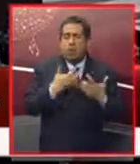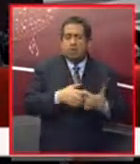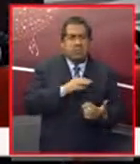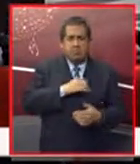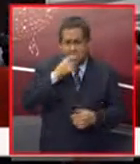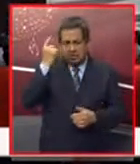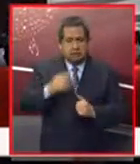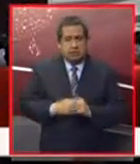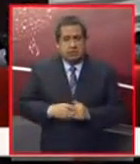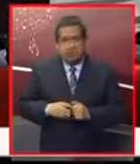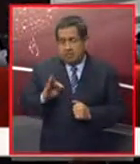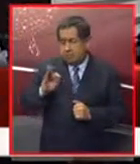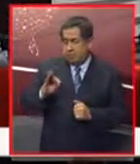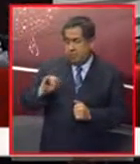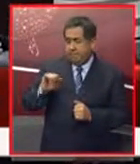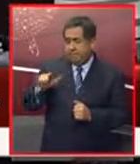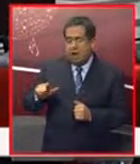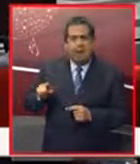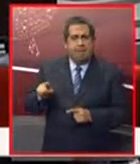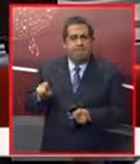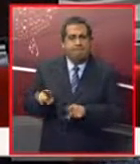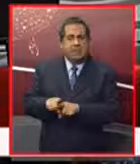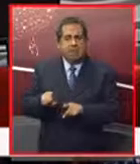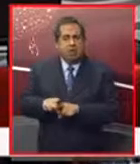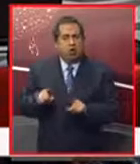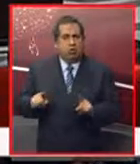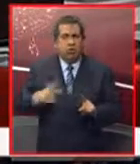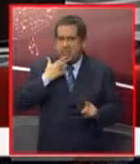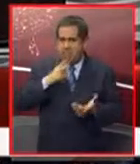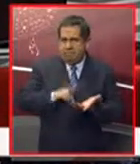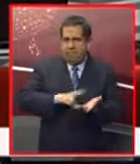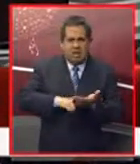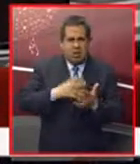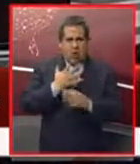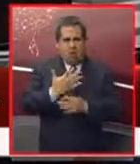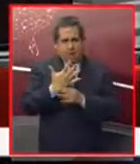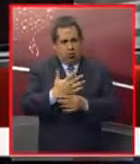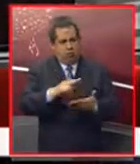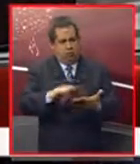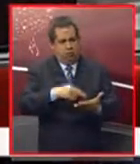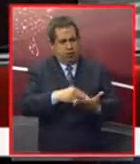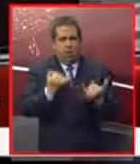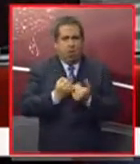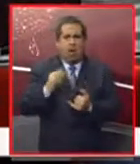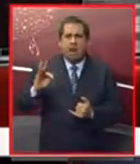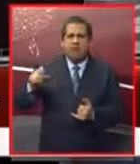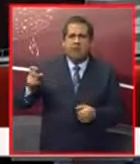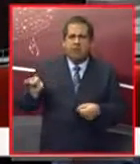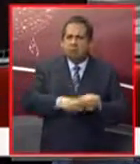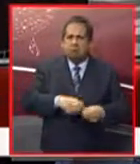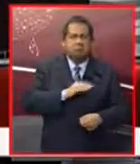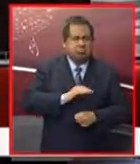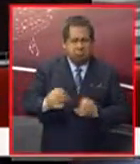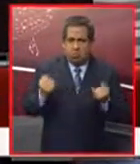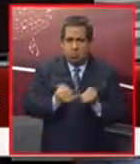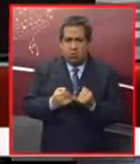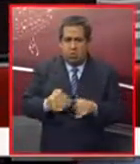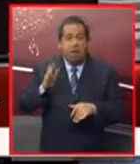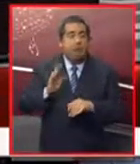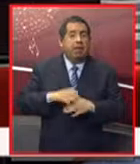FIEL produce los mismos efectos jurídicos que una firma autógrafa, sin embargo, es